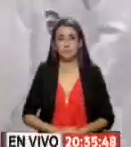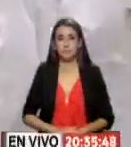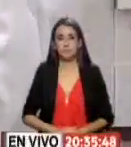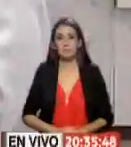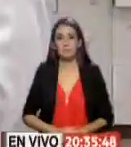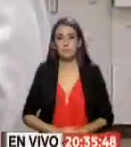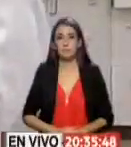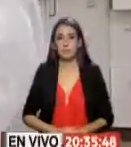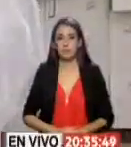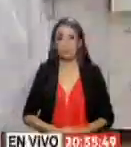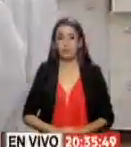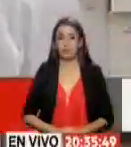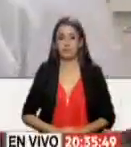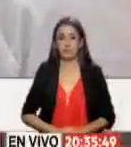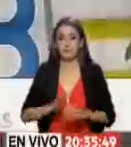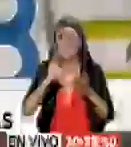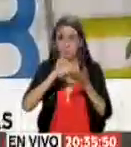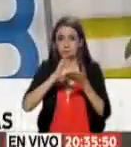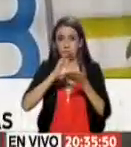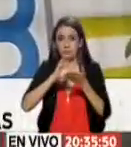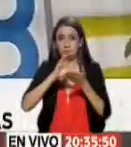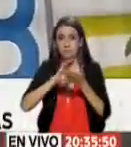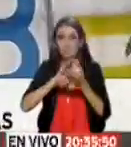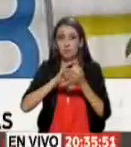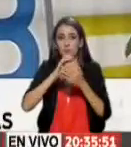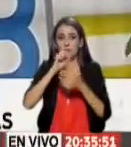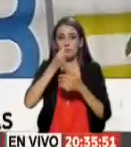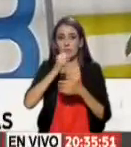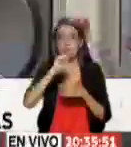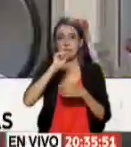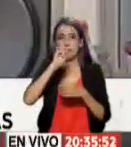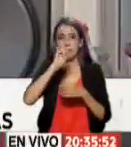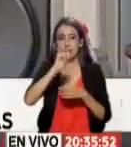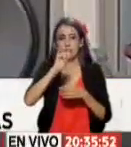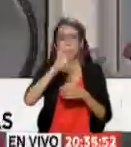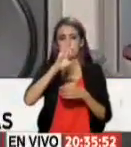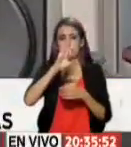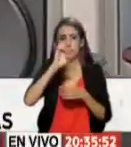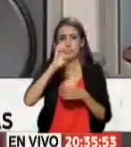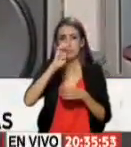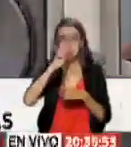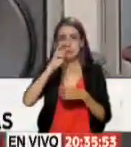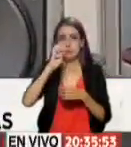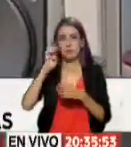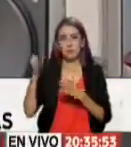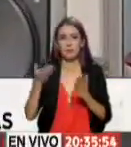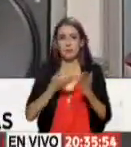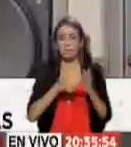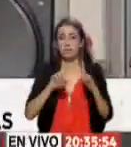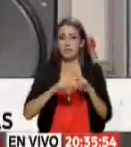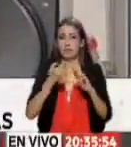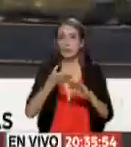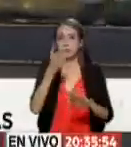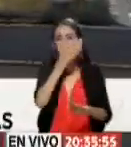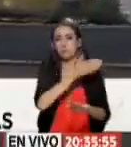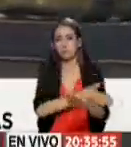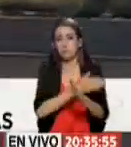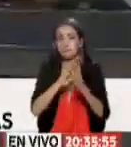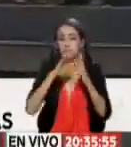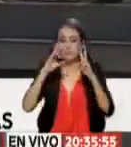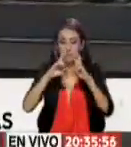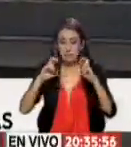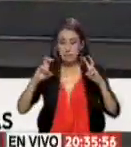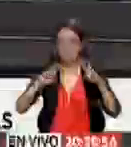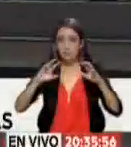El Centro de Investigaciones Biotecnológicas del Ecuador, CIBE, funciona hace 16 años con énfasis a desarrollar productos enfocados a